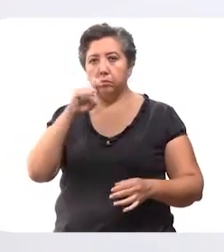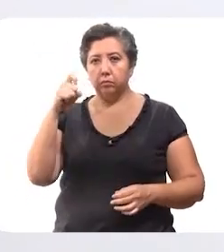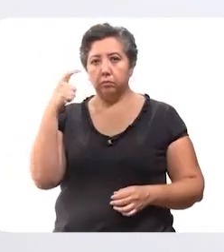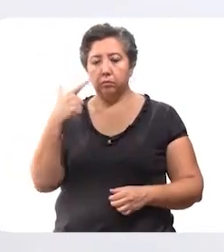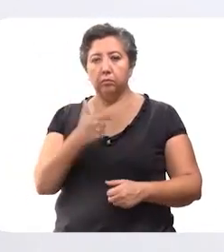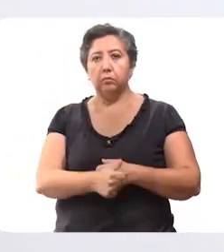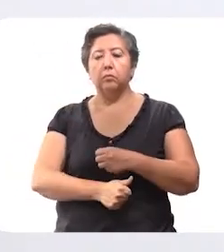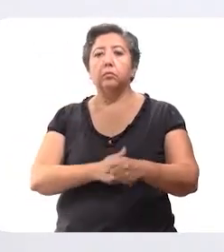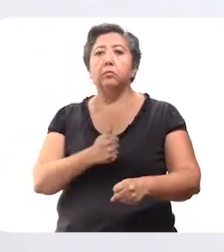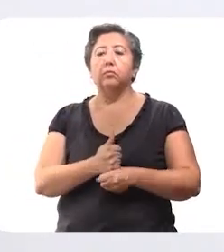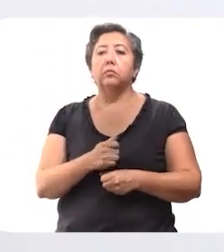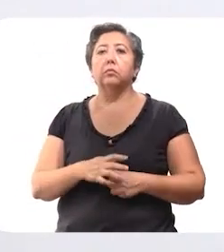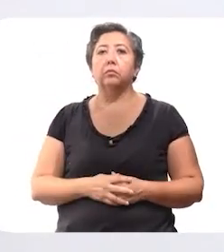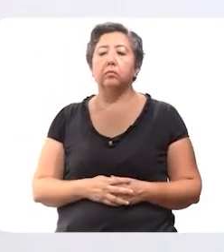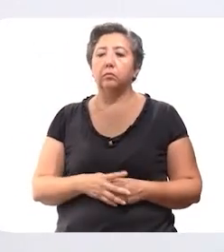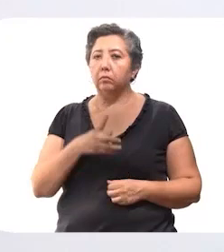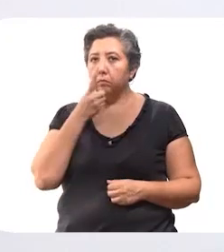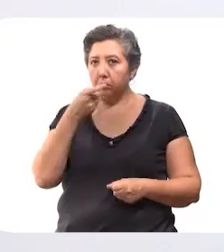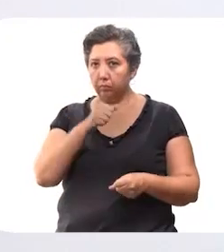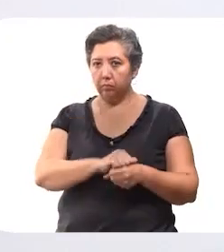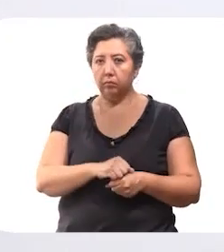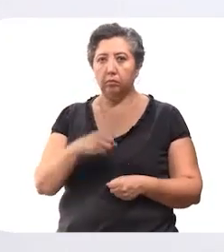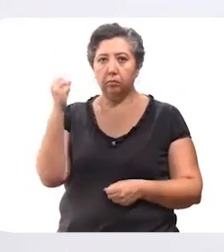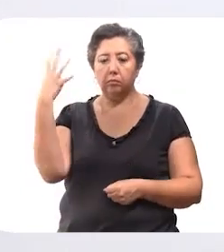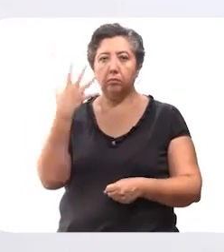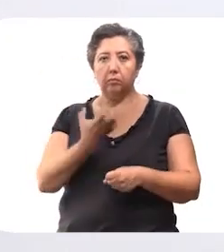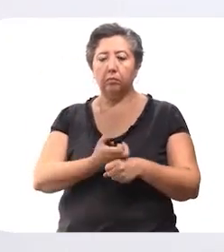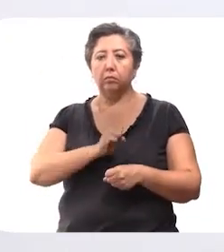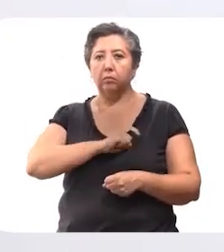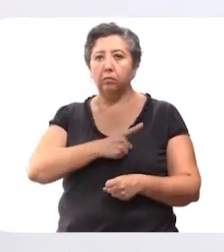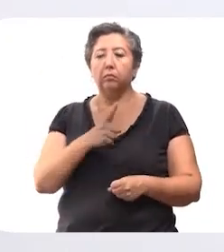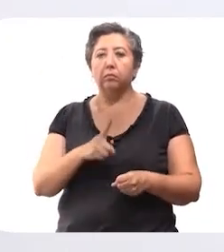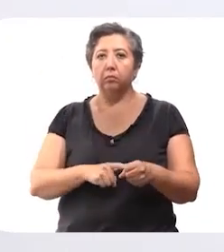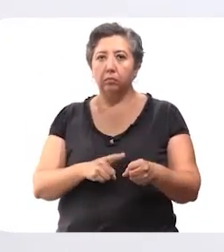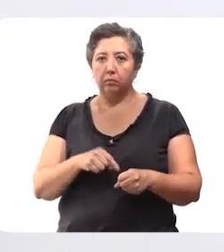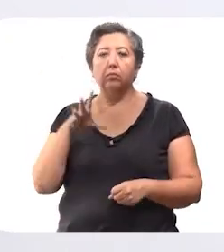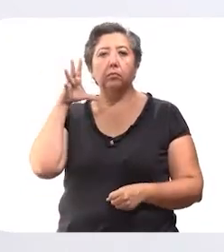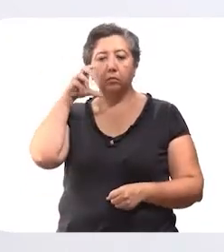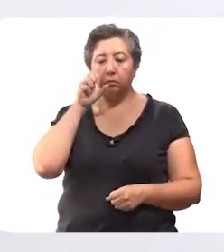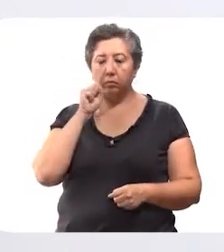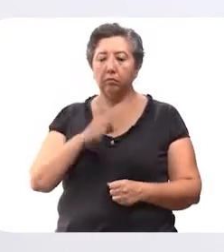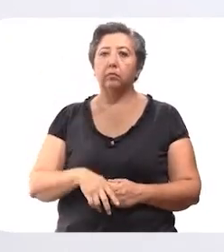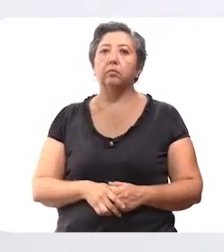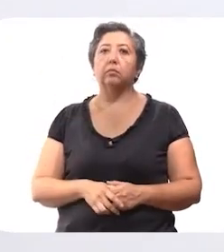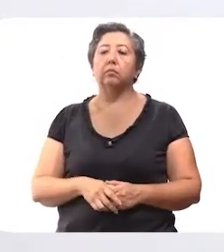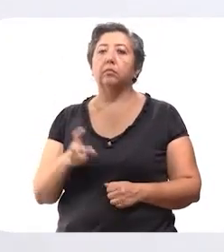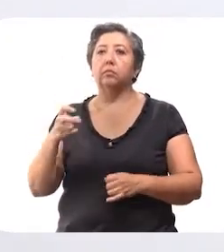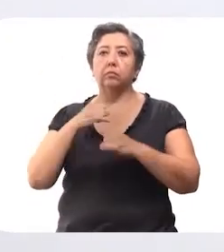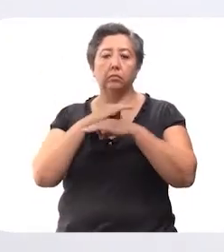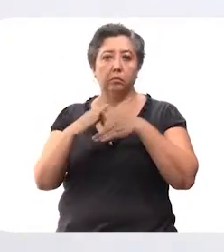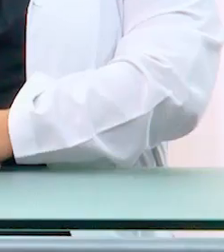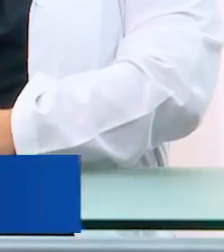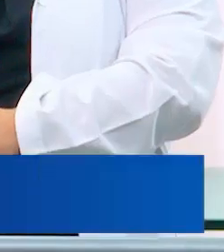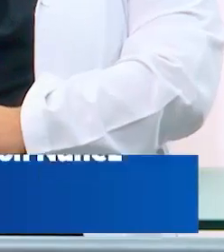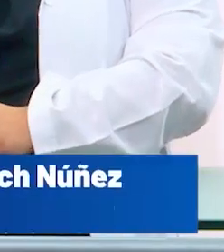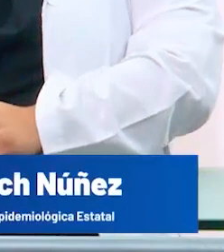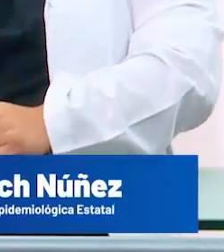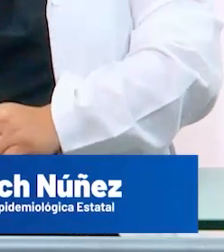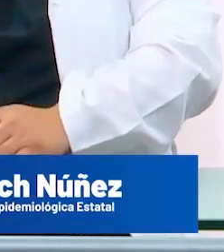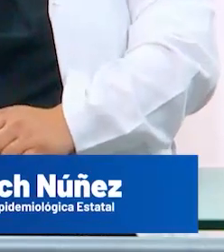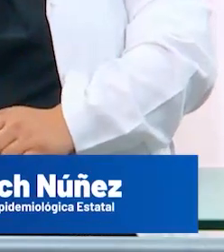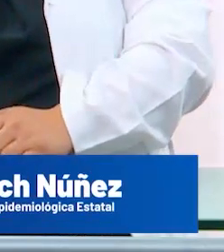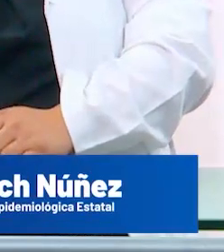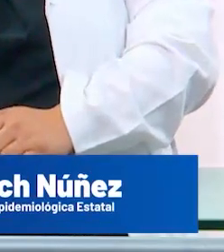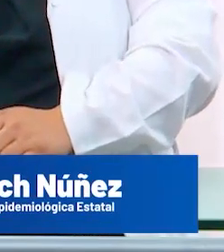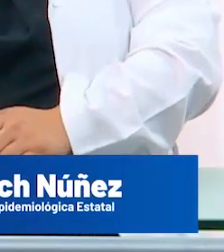mes a 107 años. Los indicadores semanales del Semáforo Estatal de Salud marcan color naranja. Ese es todo el reporte, doctora.